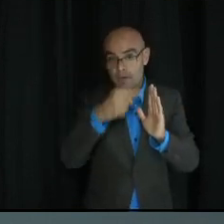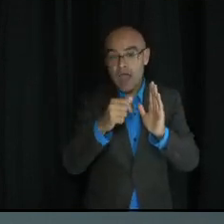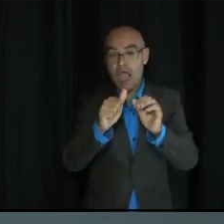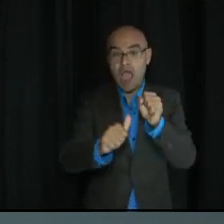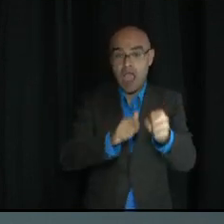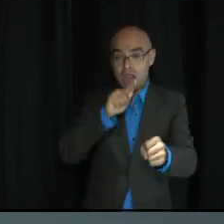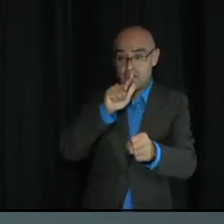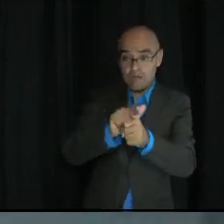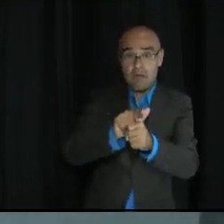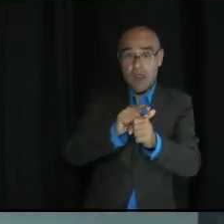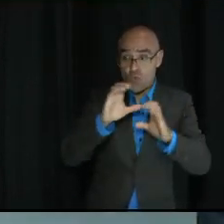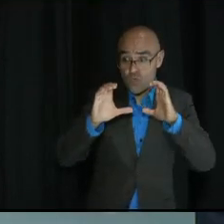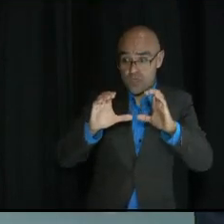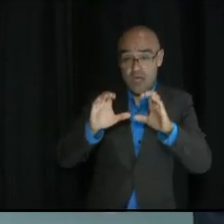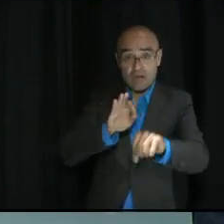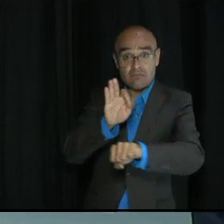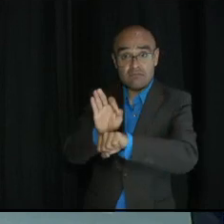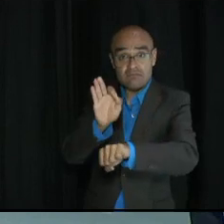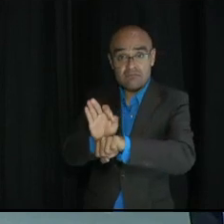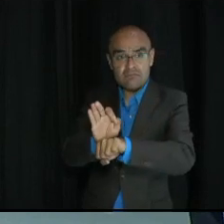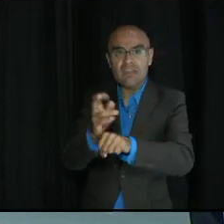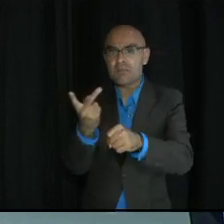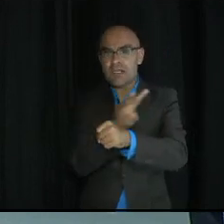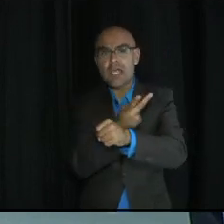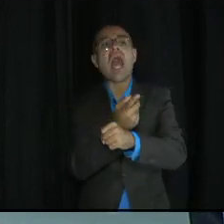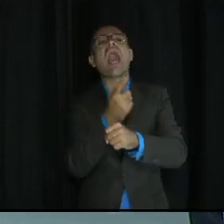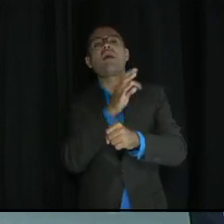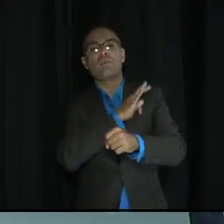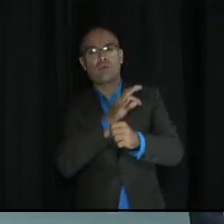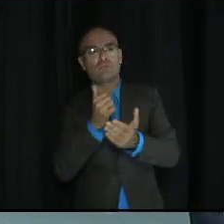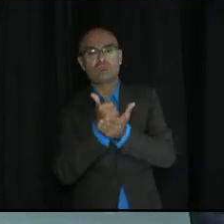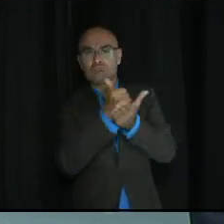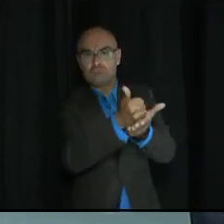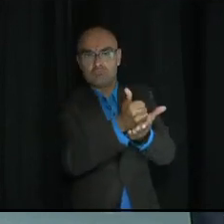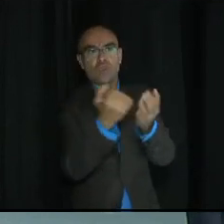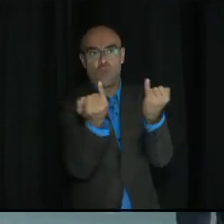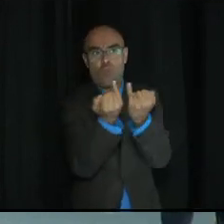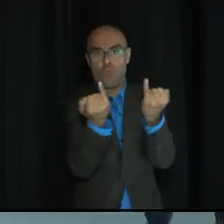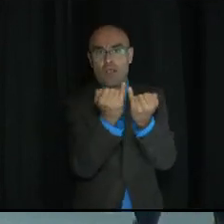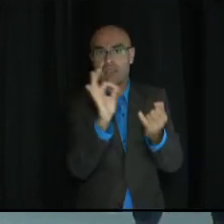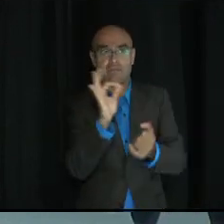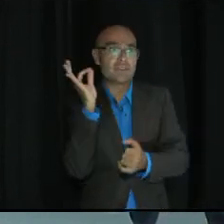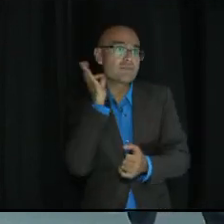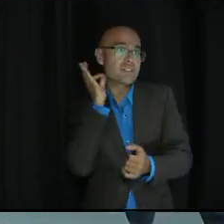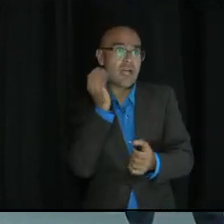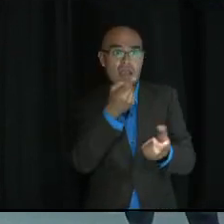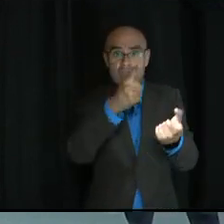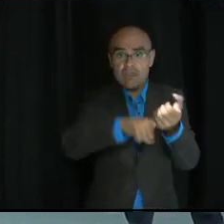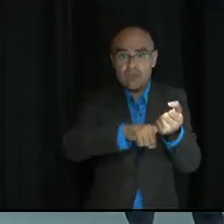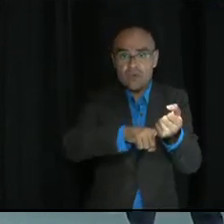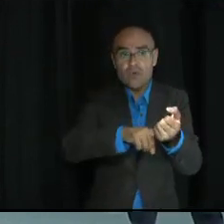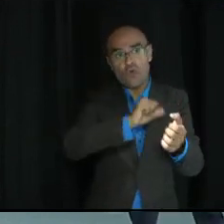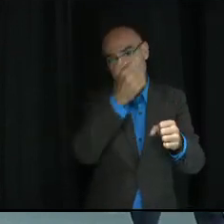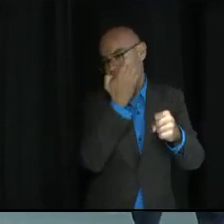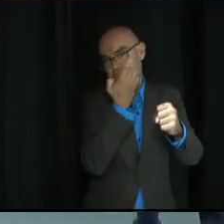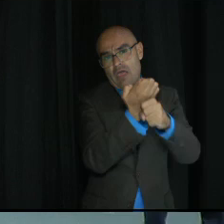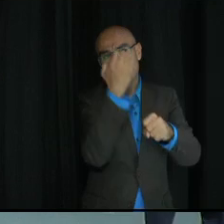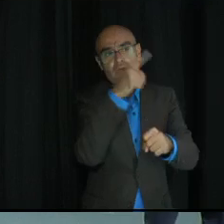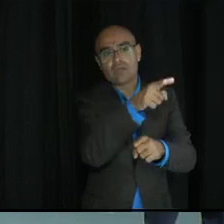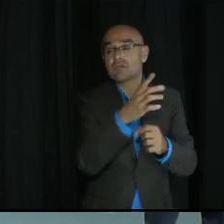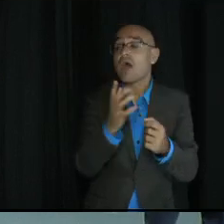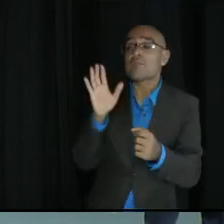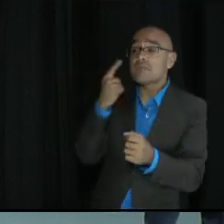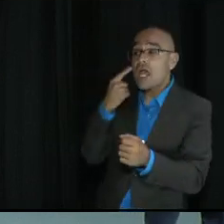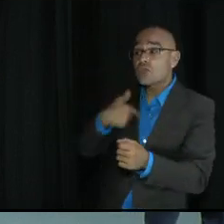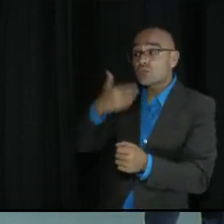exhortante les requiera, ¿sabes qué? Tengo conocimiento que en este lugar se cometió este delito, o tengo conocimiento de que